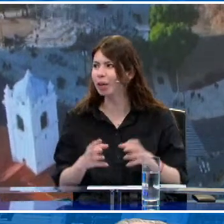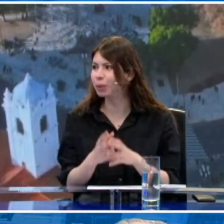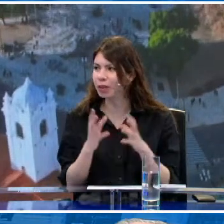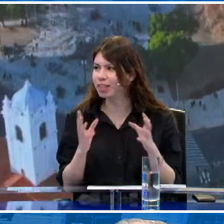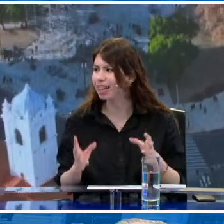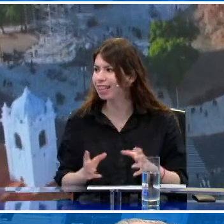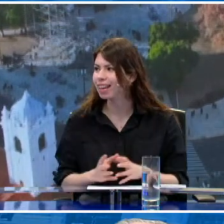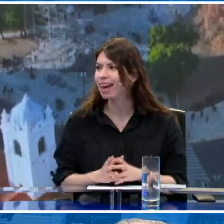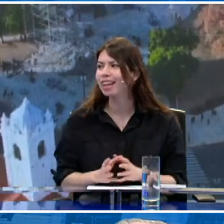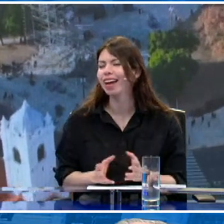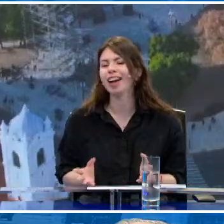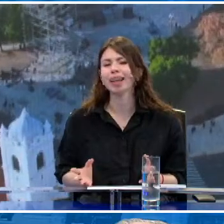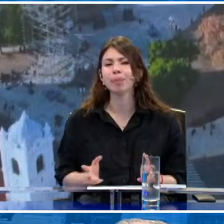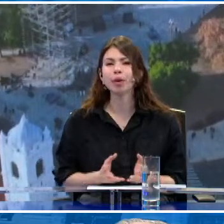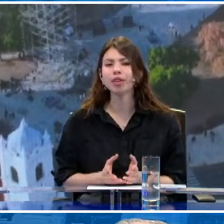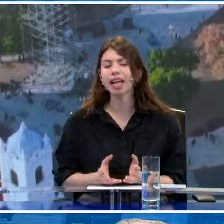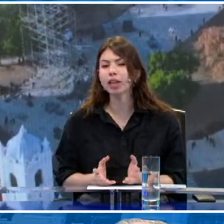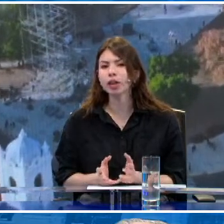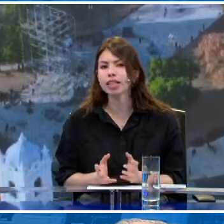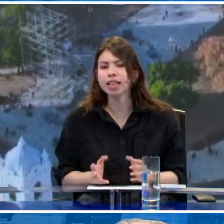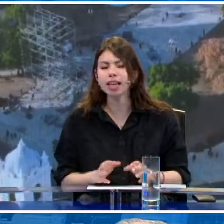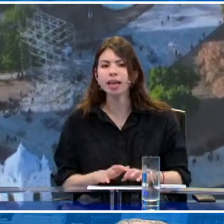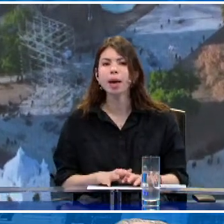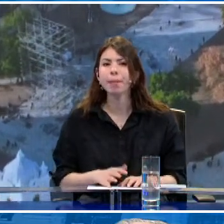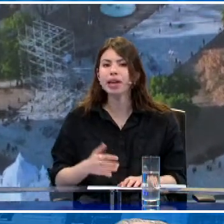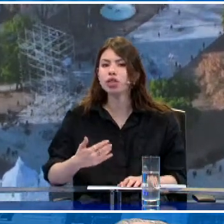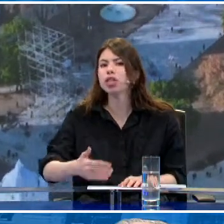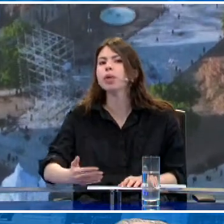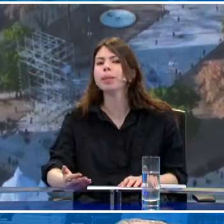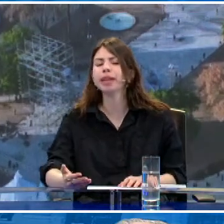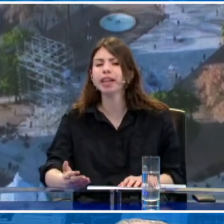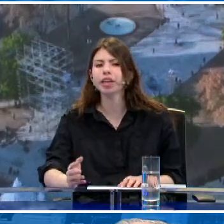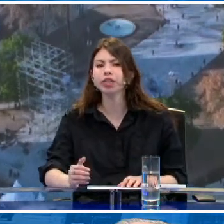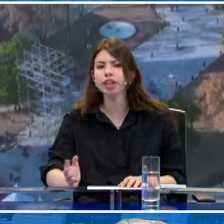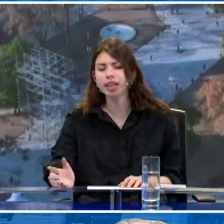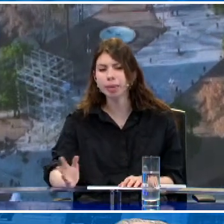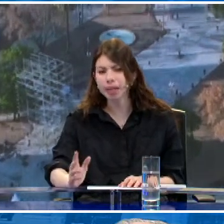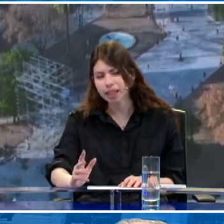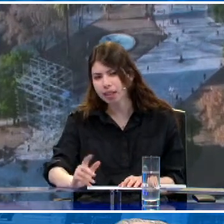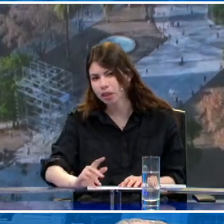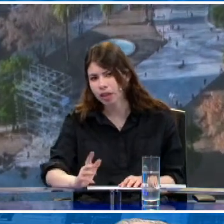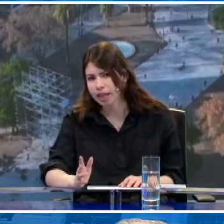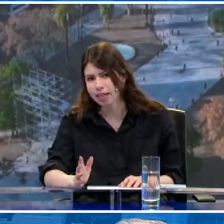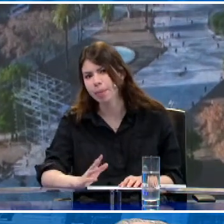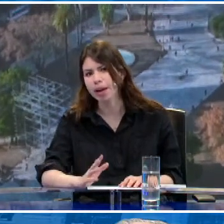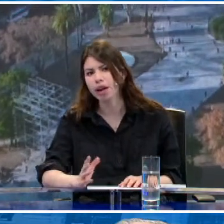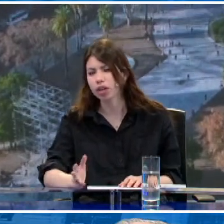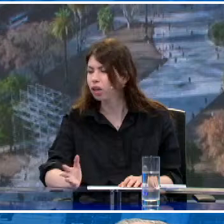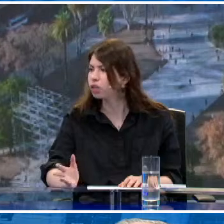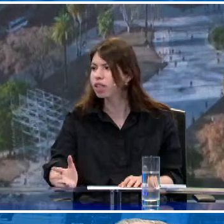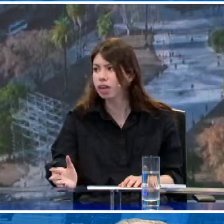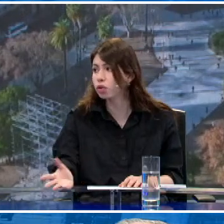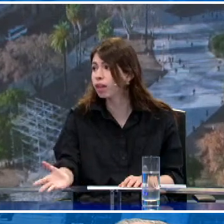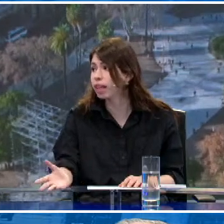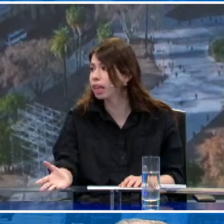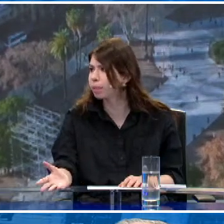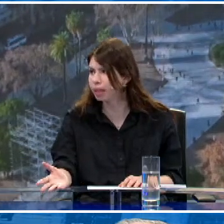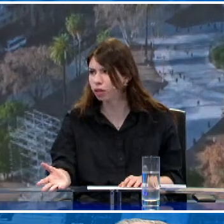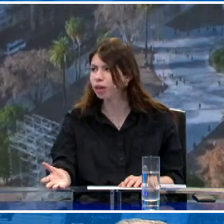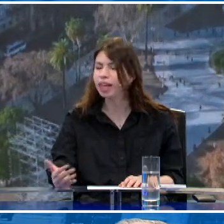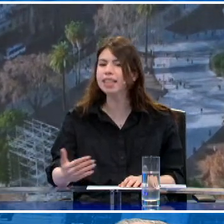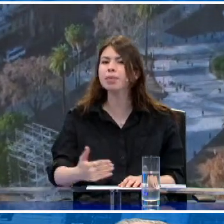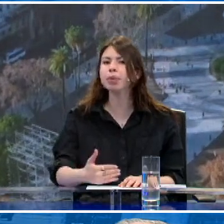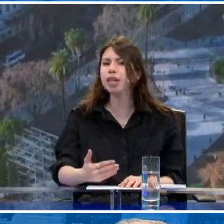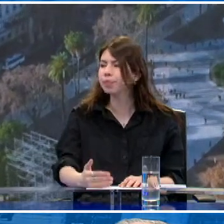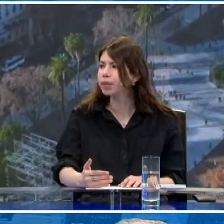que algunos Y se claro, le... y si no... No, tampoco tanto así, pero sí obviamente que no tiene margen de tolerancia para lo que considera que son faltas de respeto.